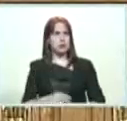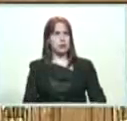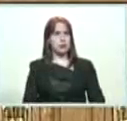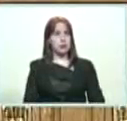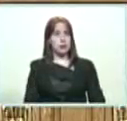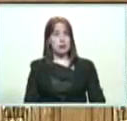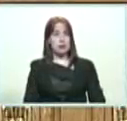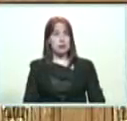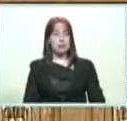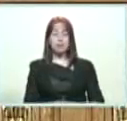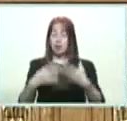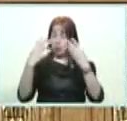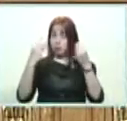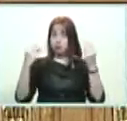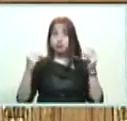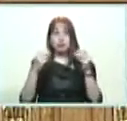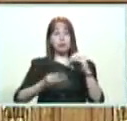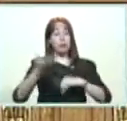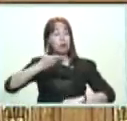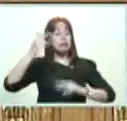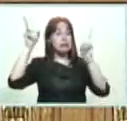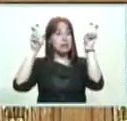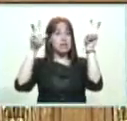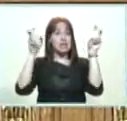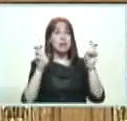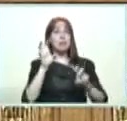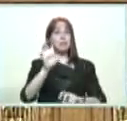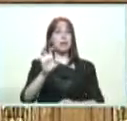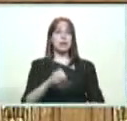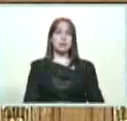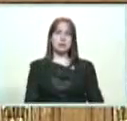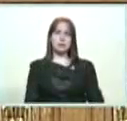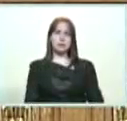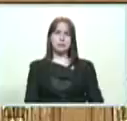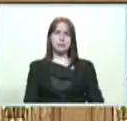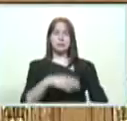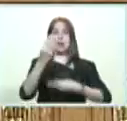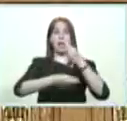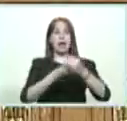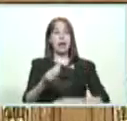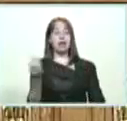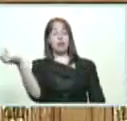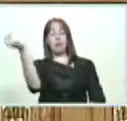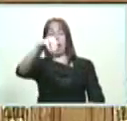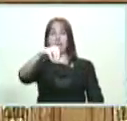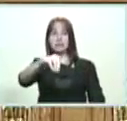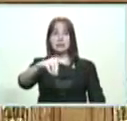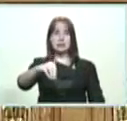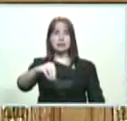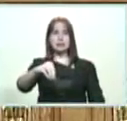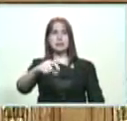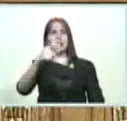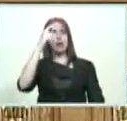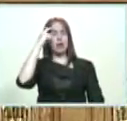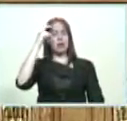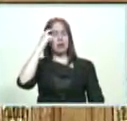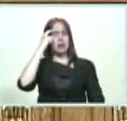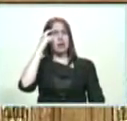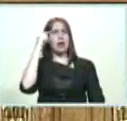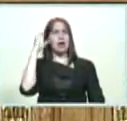en los grandes temas del país y que ha hecho más Ernesto Villegas, Paul